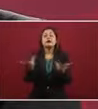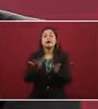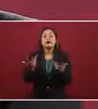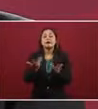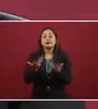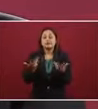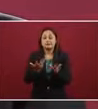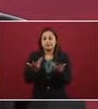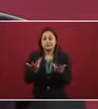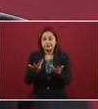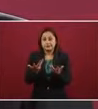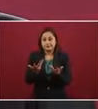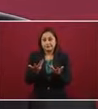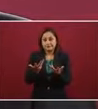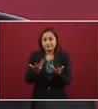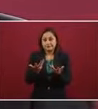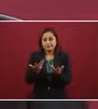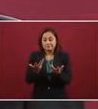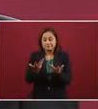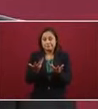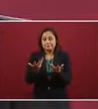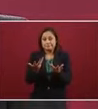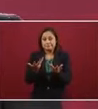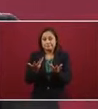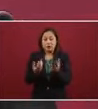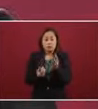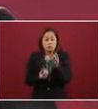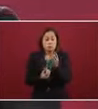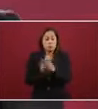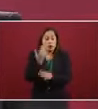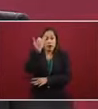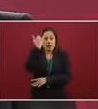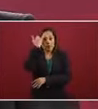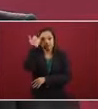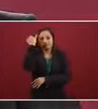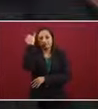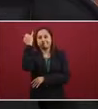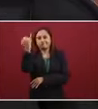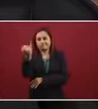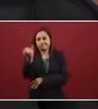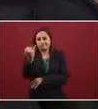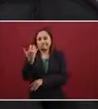lo presumen, un nuevo paradigma.